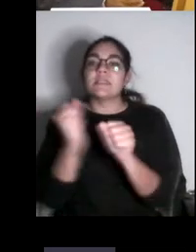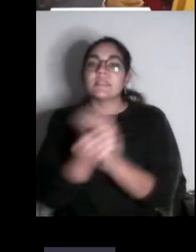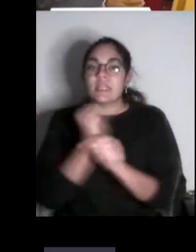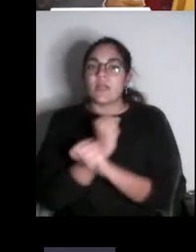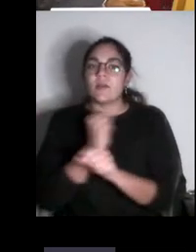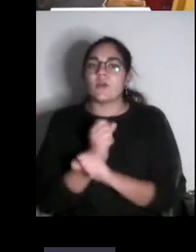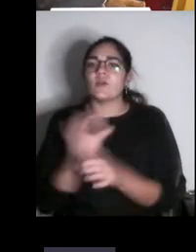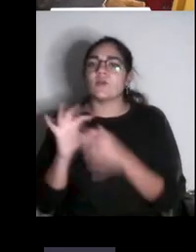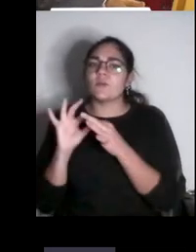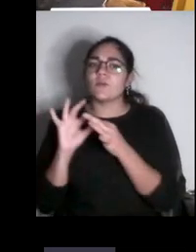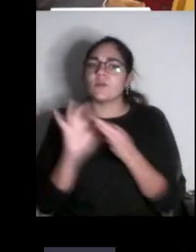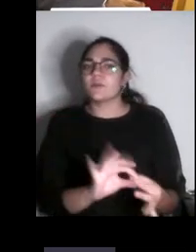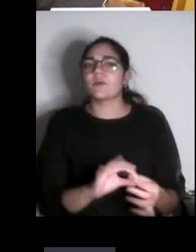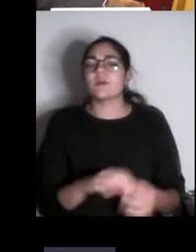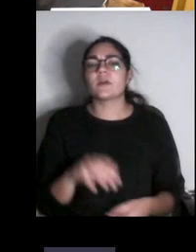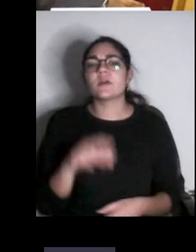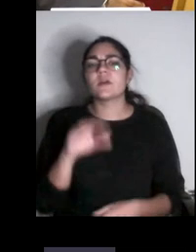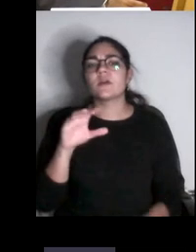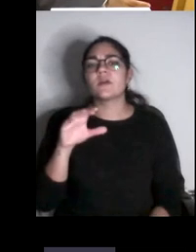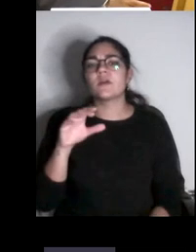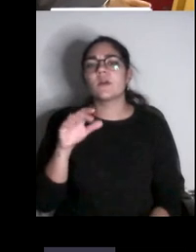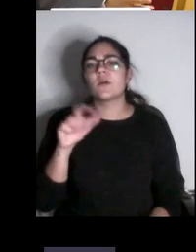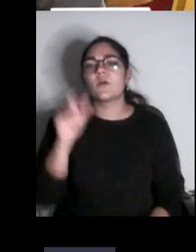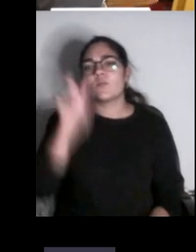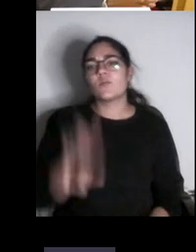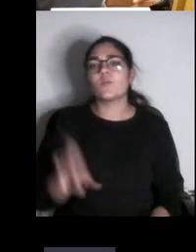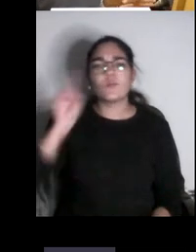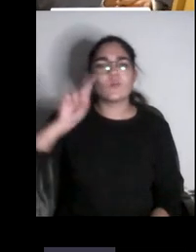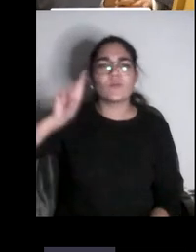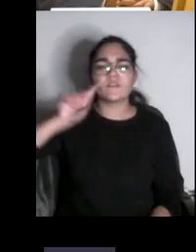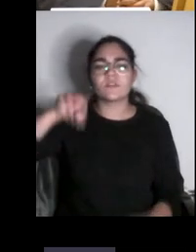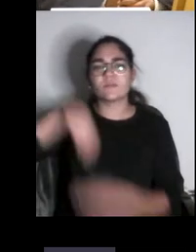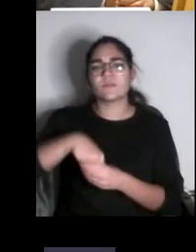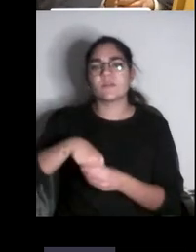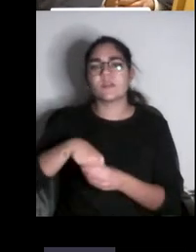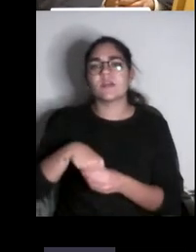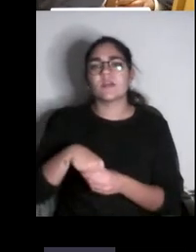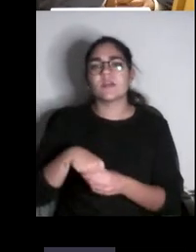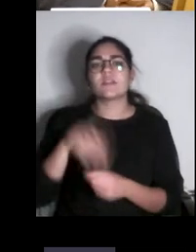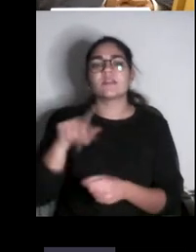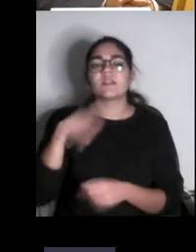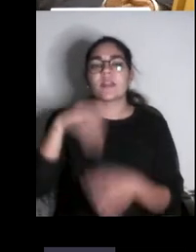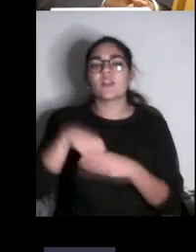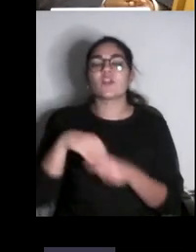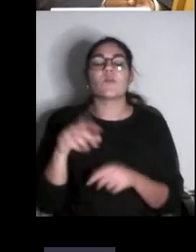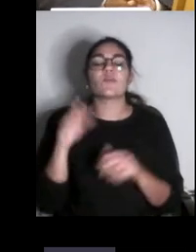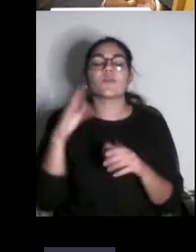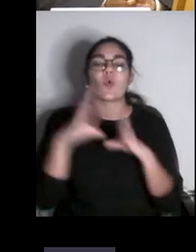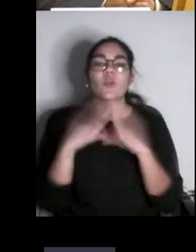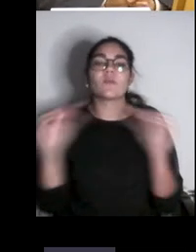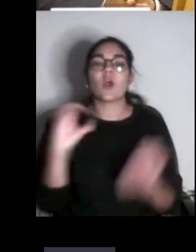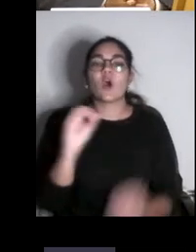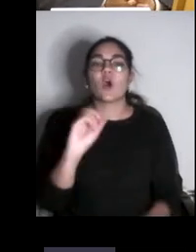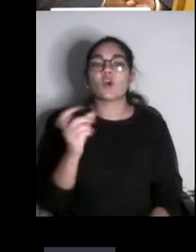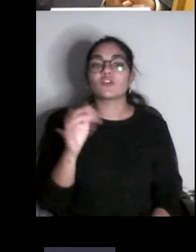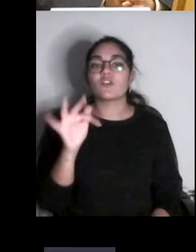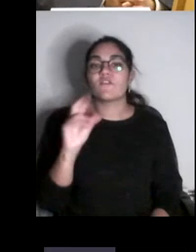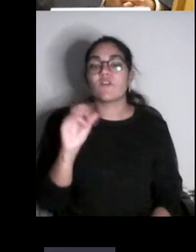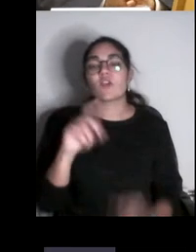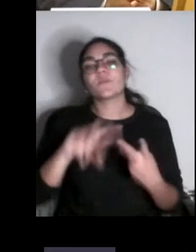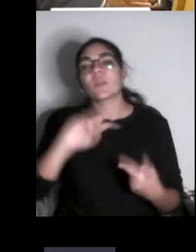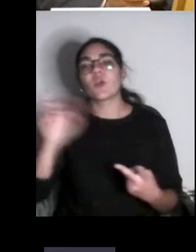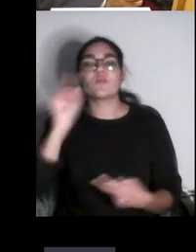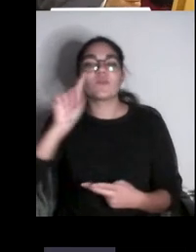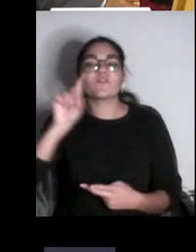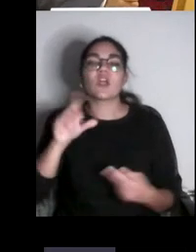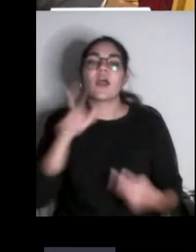de Simon Burgess, profesor de la Universidad de Bristol, Rawal, profesor de la Universidad de Oxford, y Eric Taylor, profesor de la Universidad de Harvard,